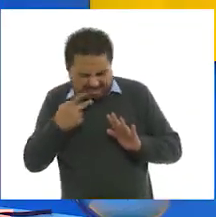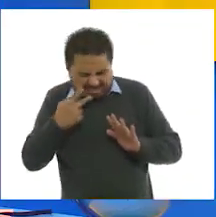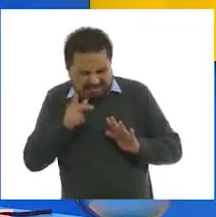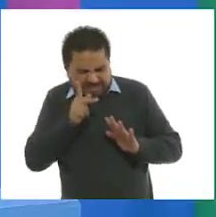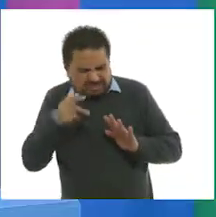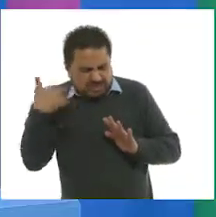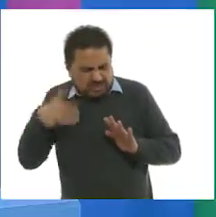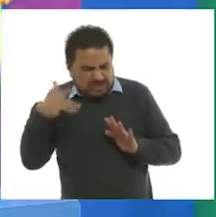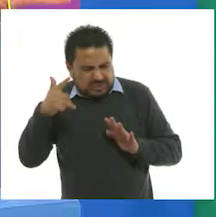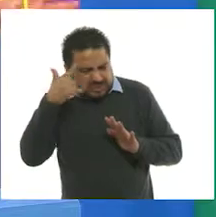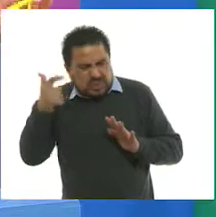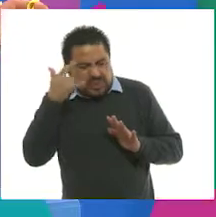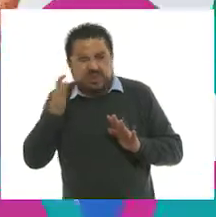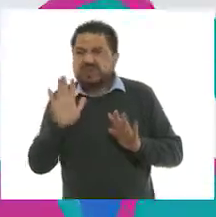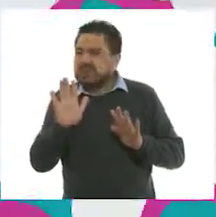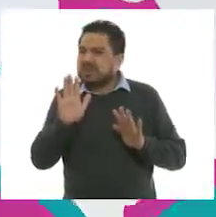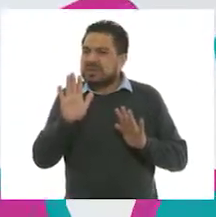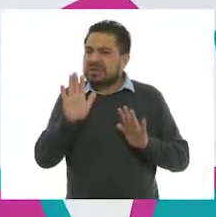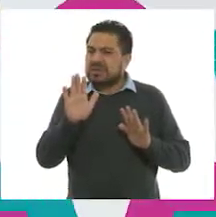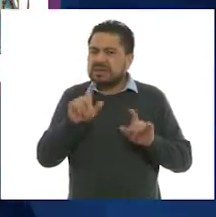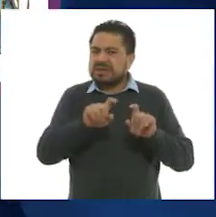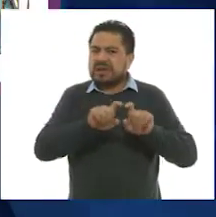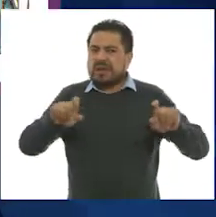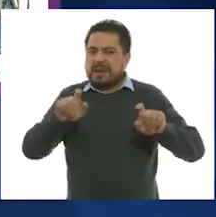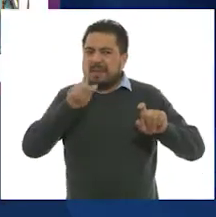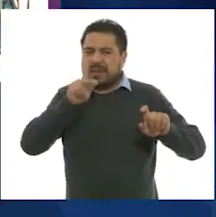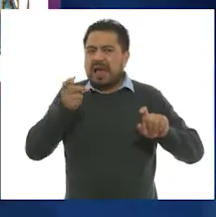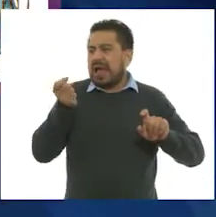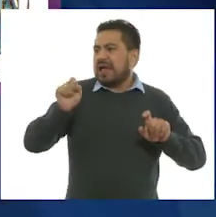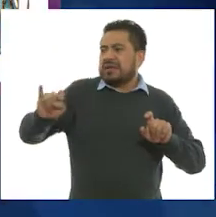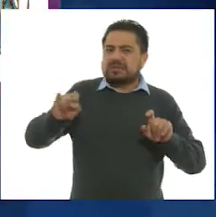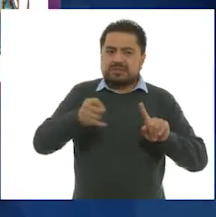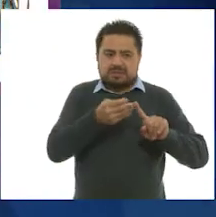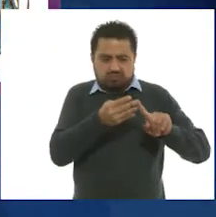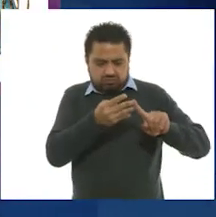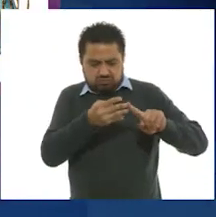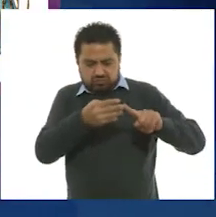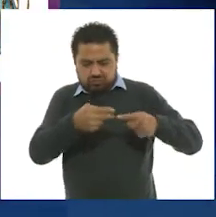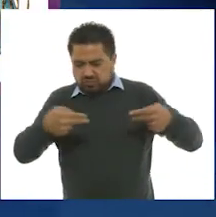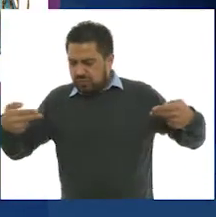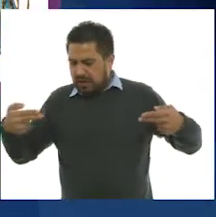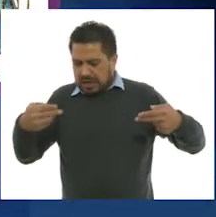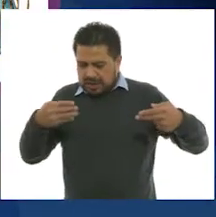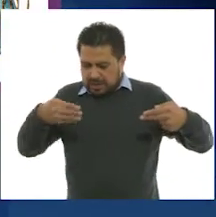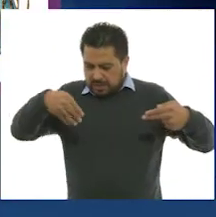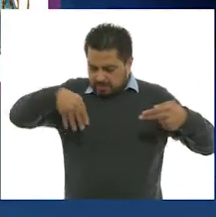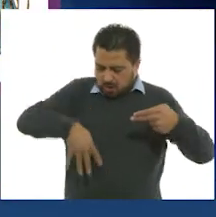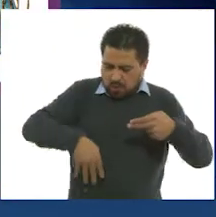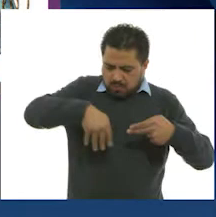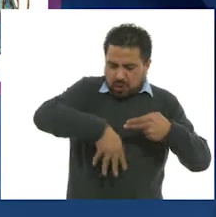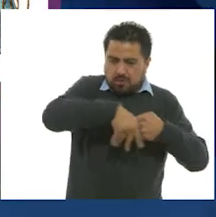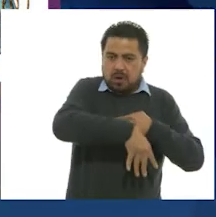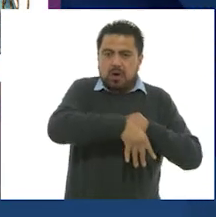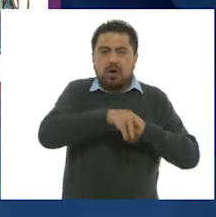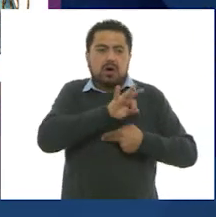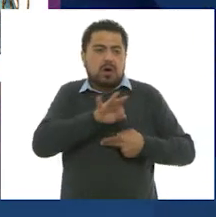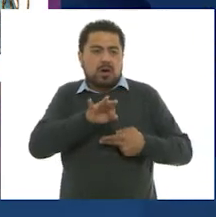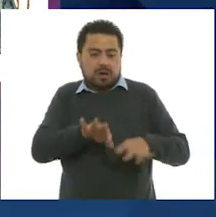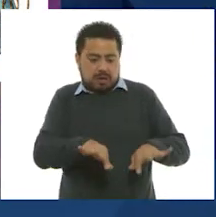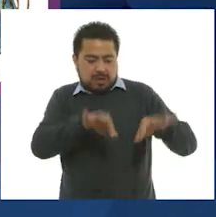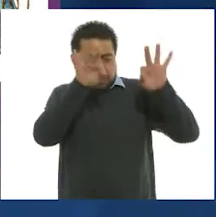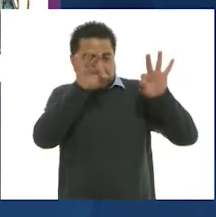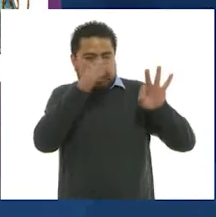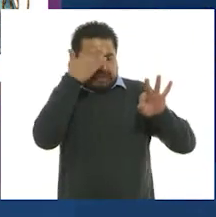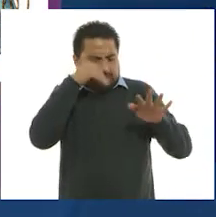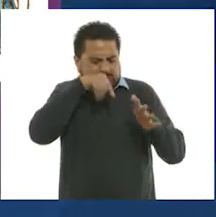¿Quipu qué? Bueno, quipu camayo. Así se les llamaba a las personas que llegaban a adquirir un saber